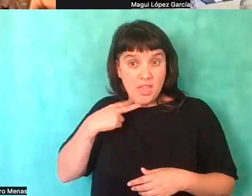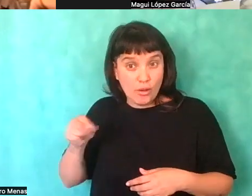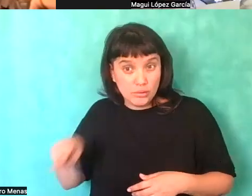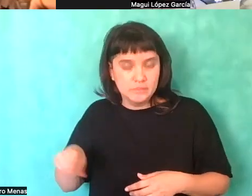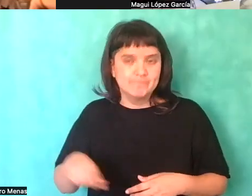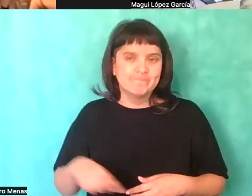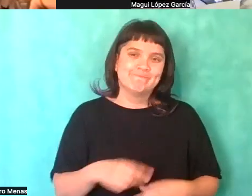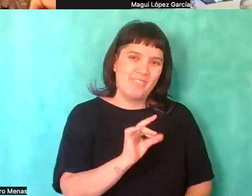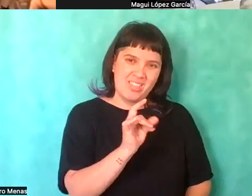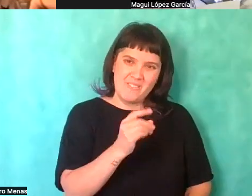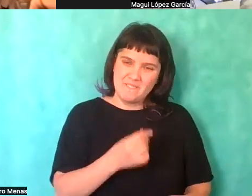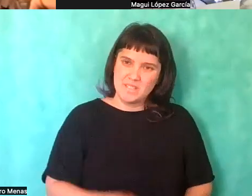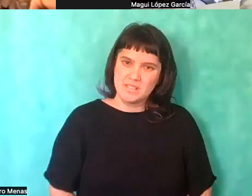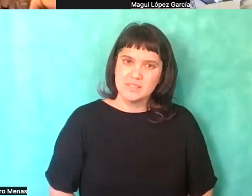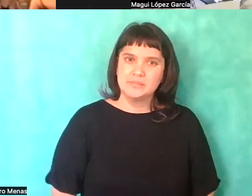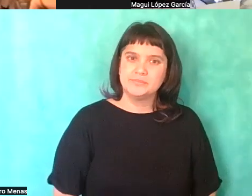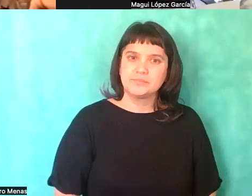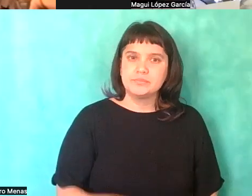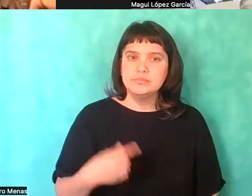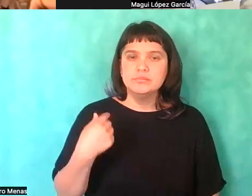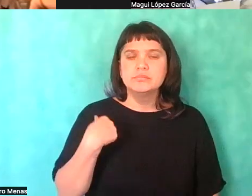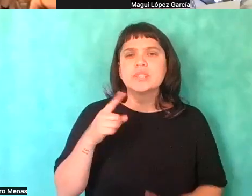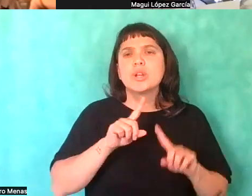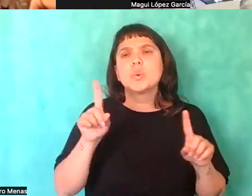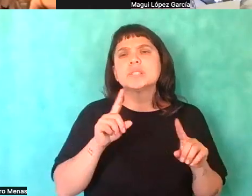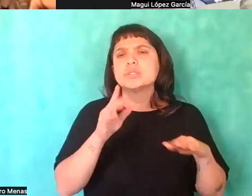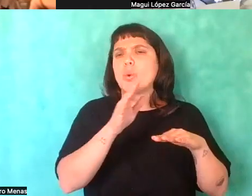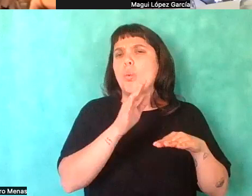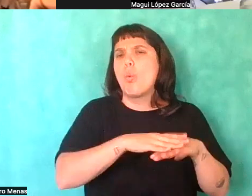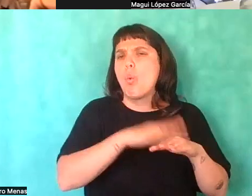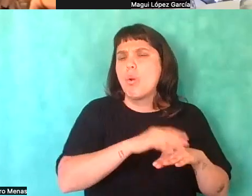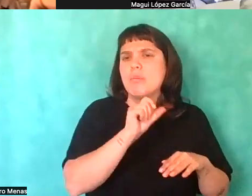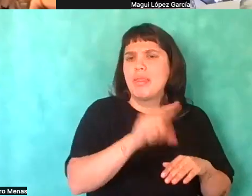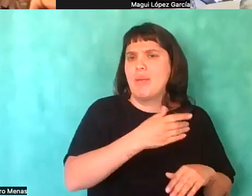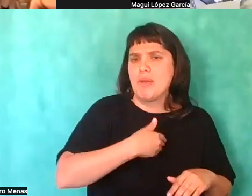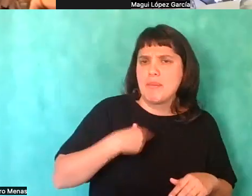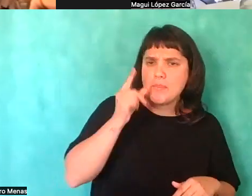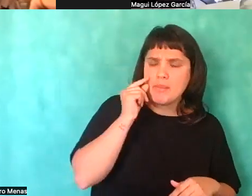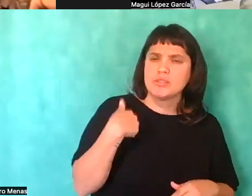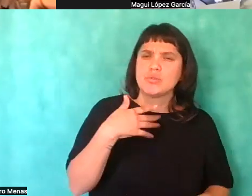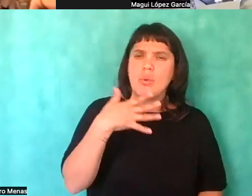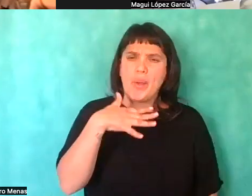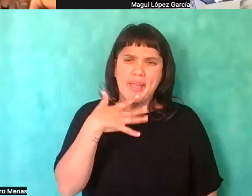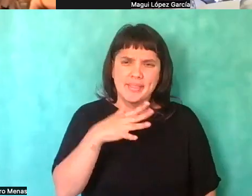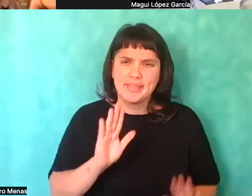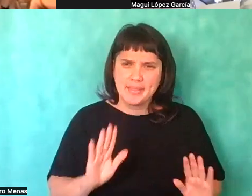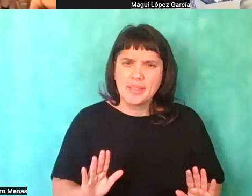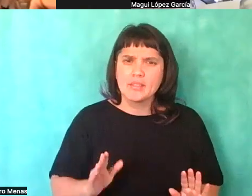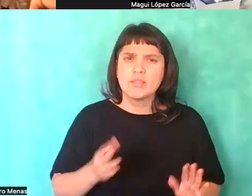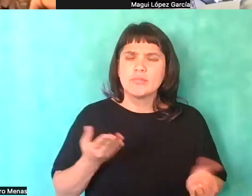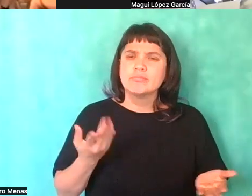resistencia que, digo, yo no es que quiero poner culpas a mamás y papás porque, digo, entiendo también, pero hay mucha